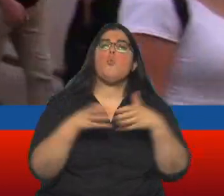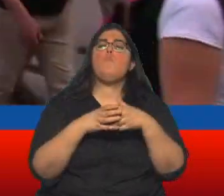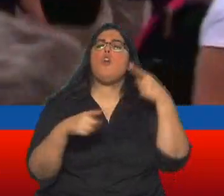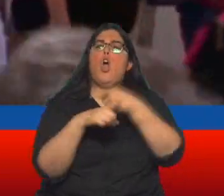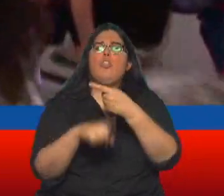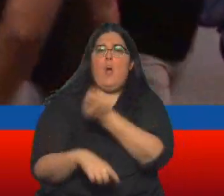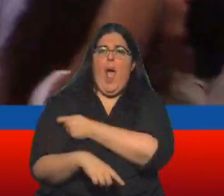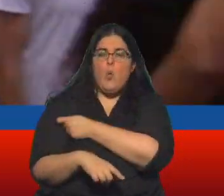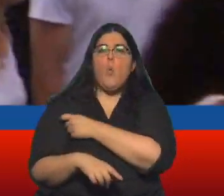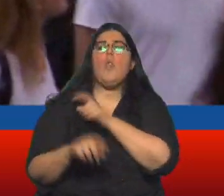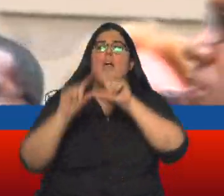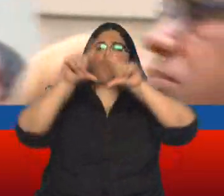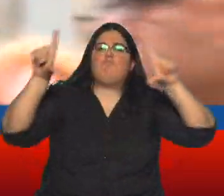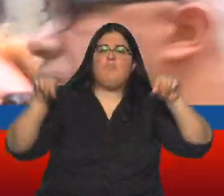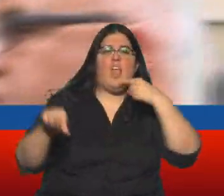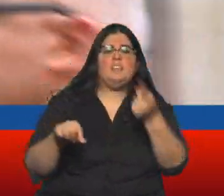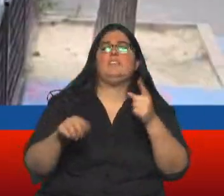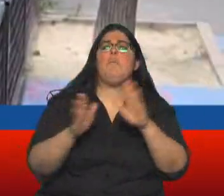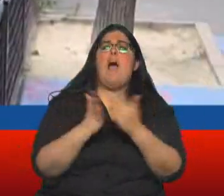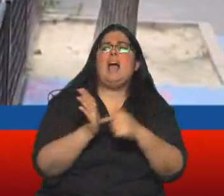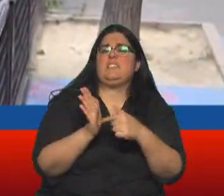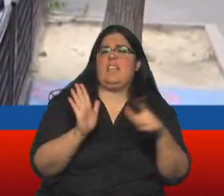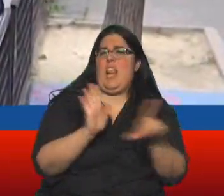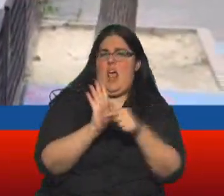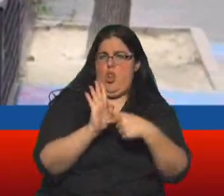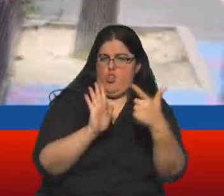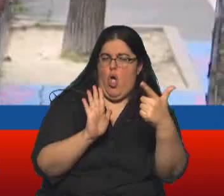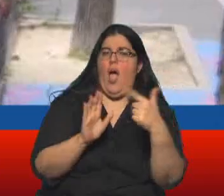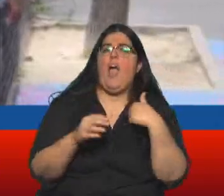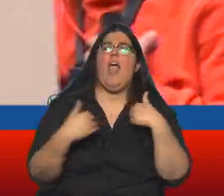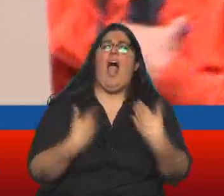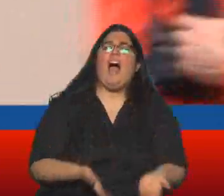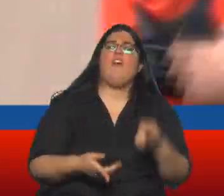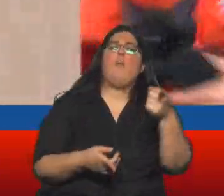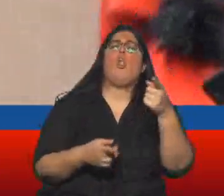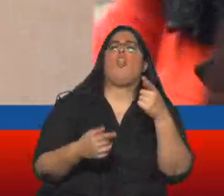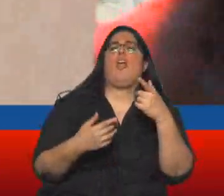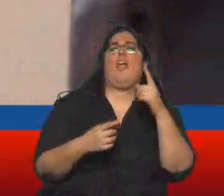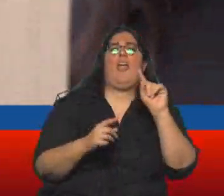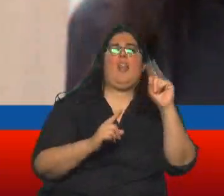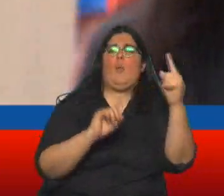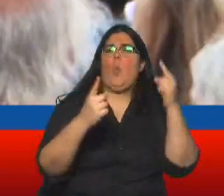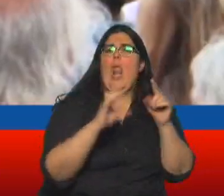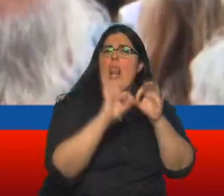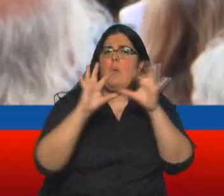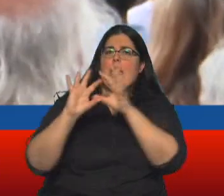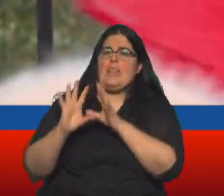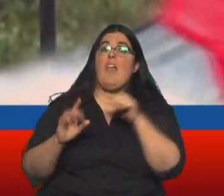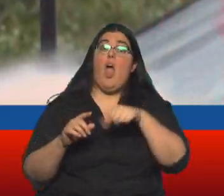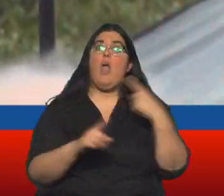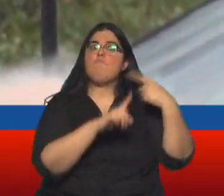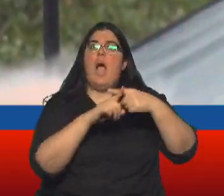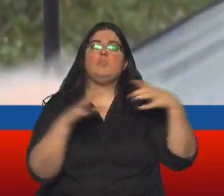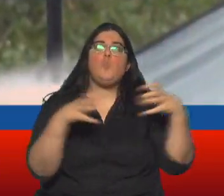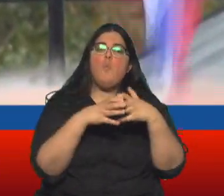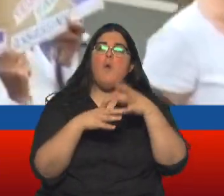con consignas contra la legalidad del pase y a favor de las libertades individuales, en las últimas semanas se sumaron grupos de